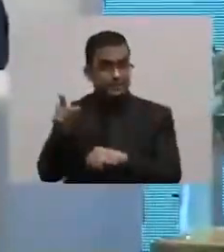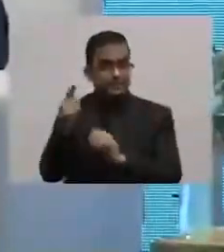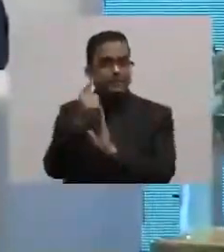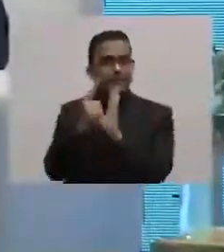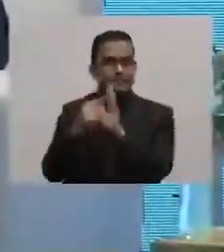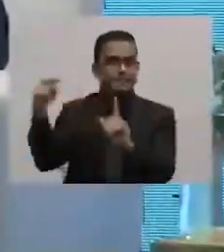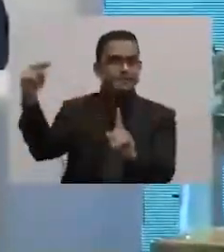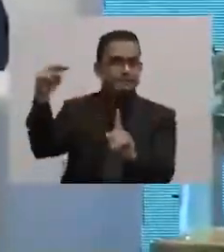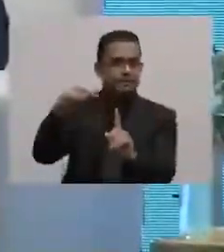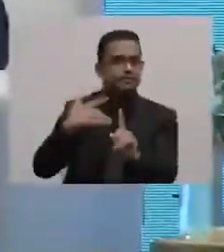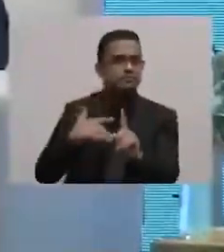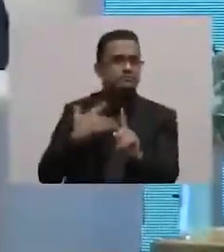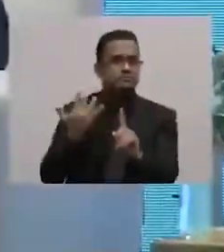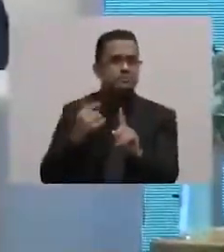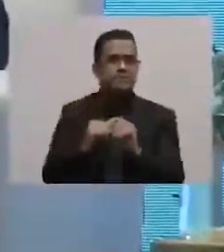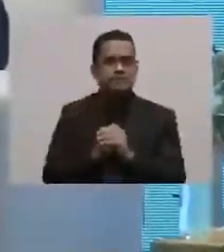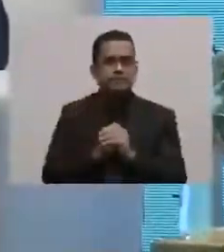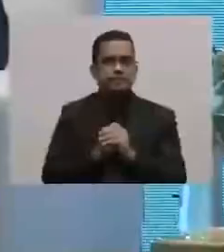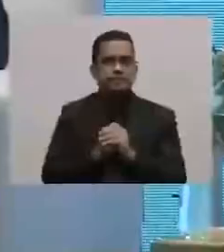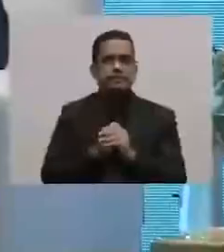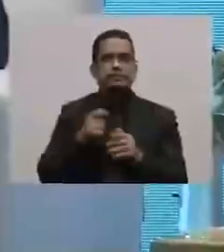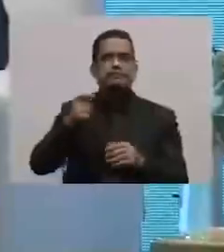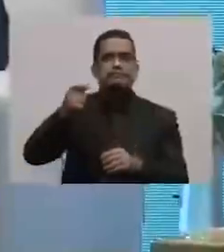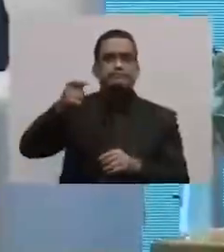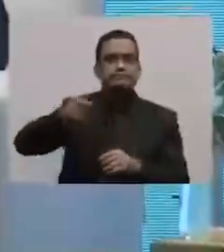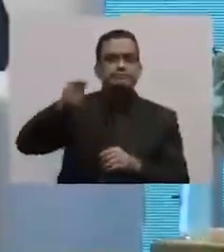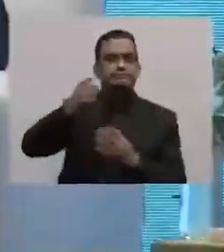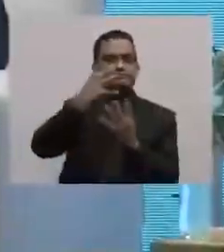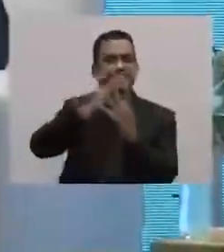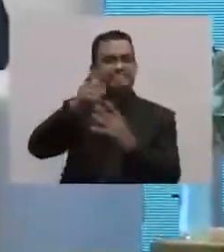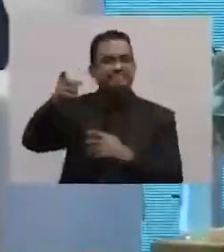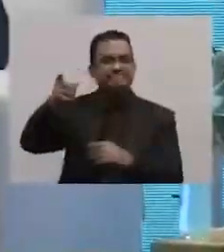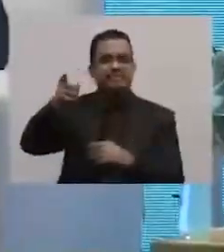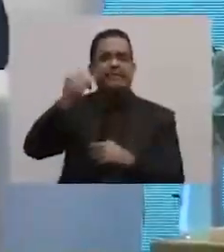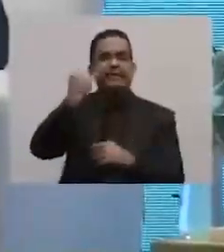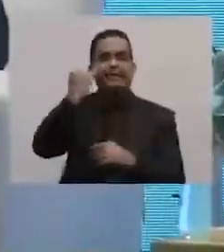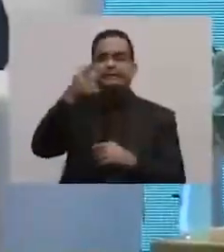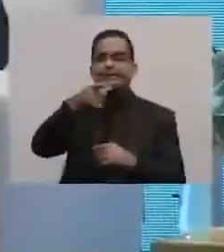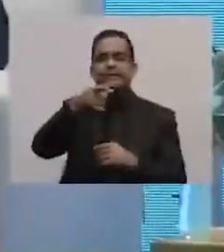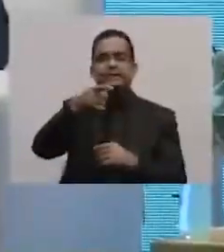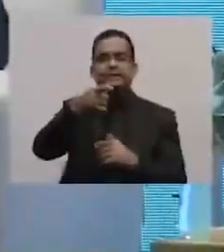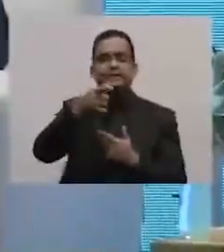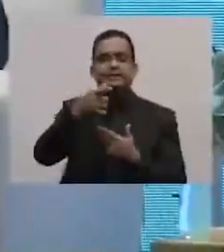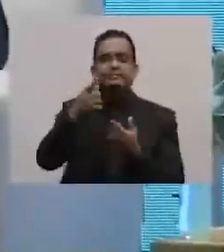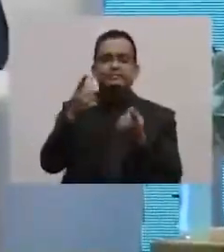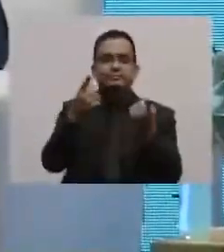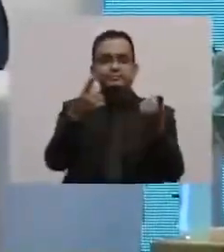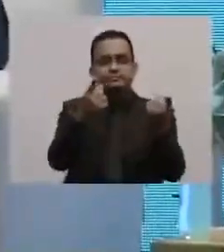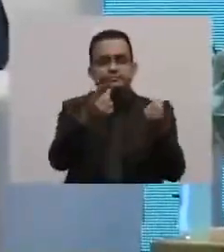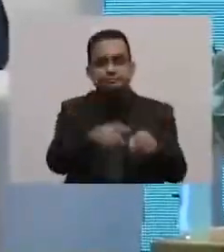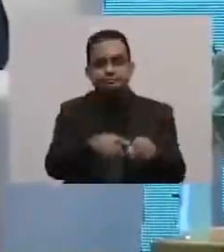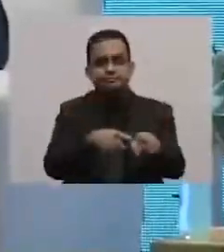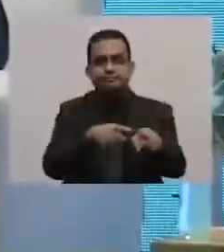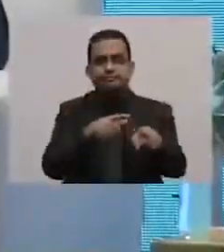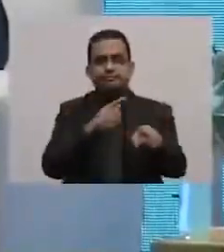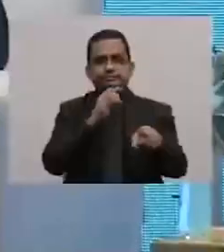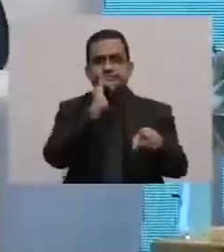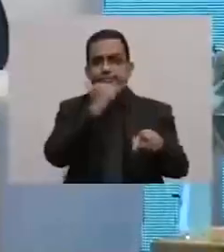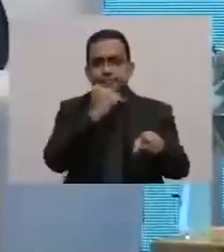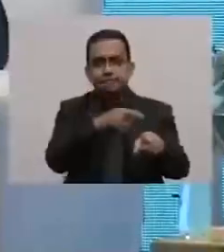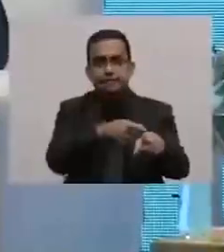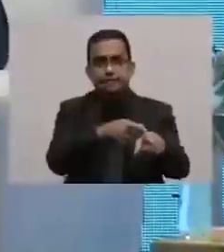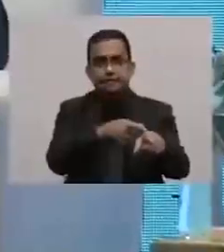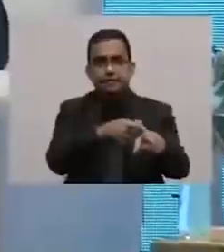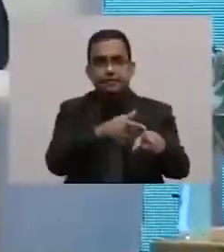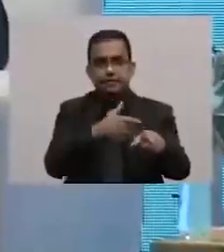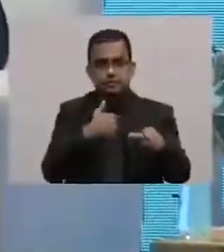jurídico, porque ni siquiera en el derecho penal usted es responsable de una acción que cometa un tercero. Es decir,